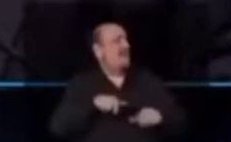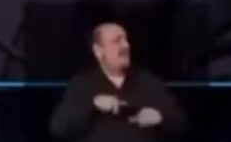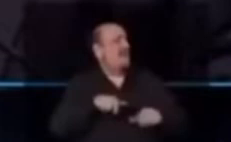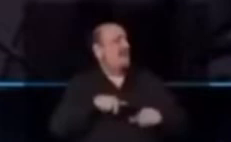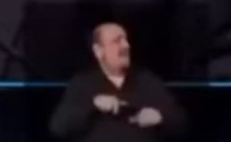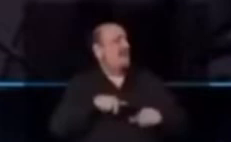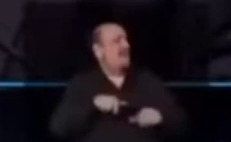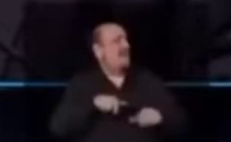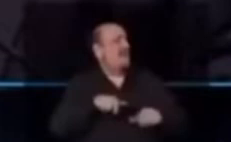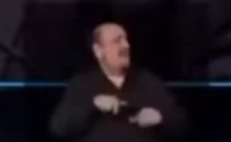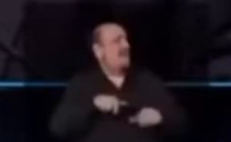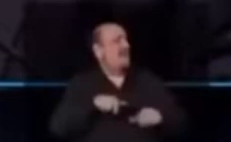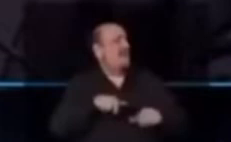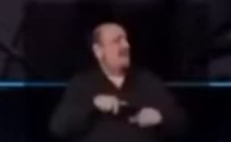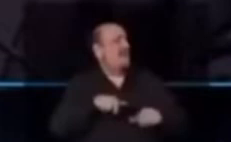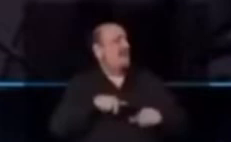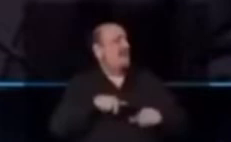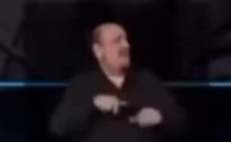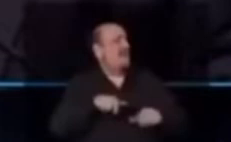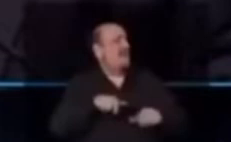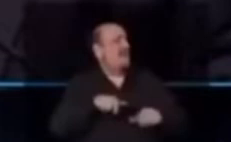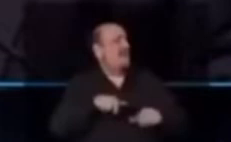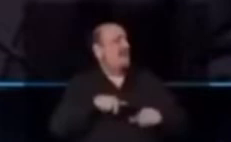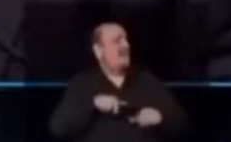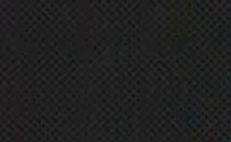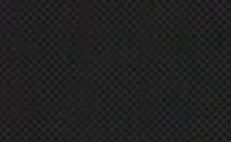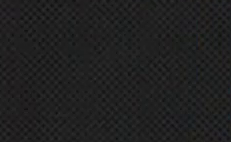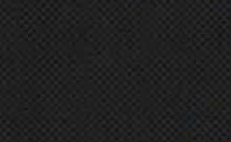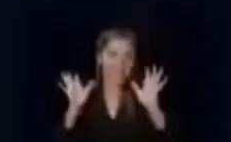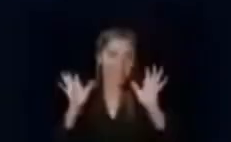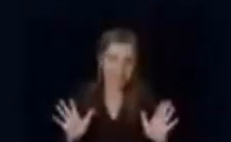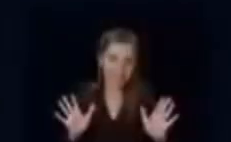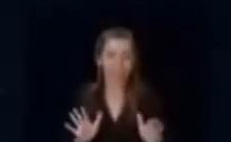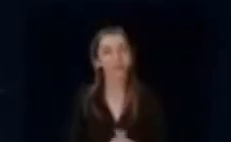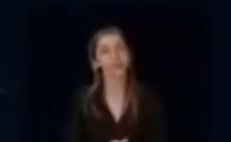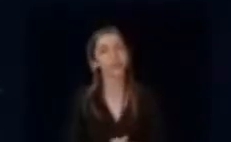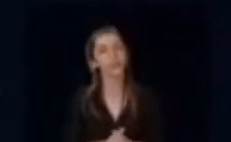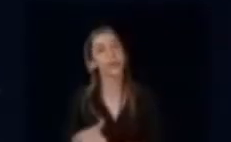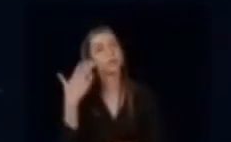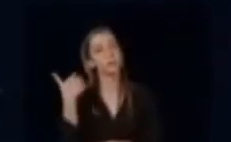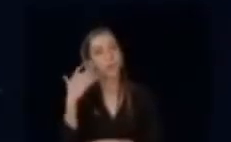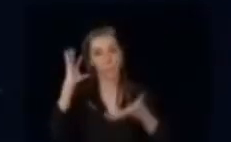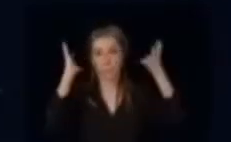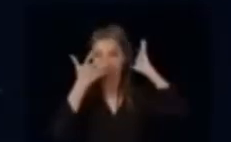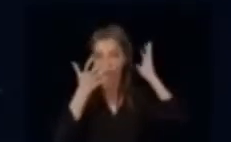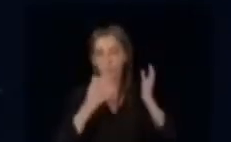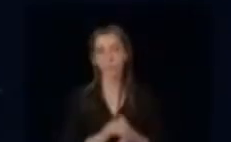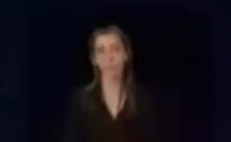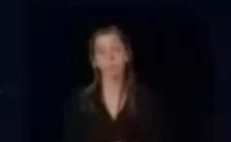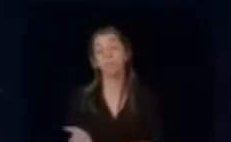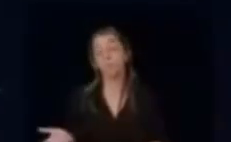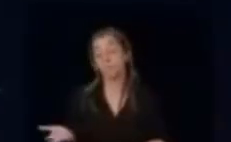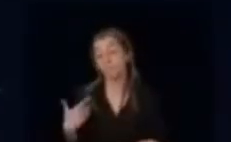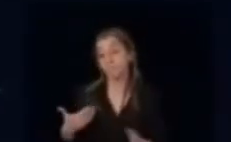ley en el debate la tengo acá también Dale d tírala tírala debate hemos escuchado la posición de